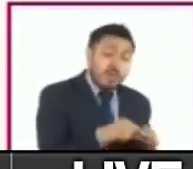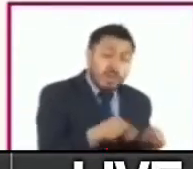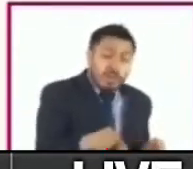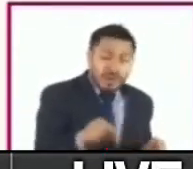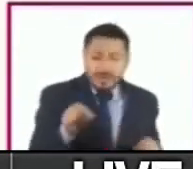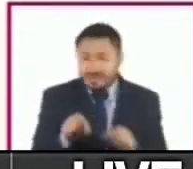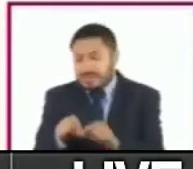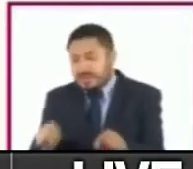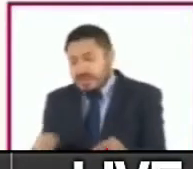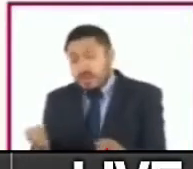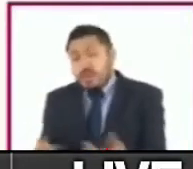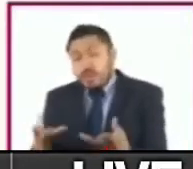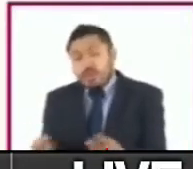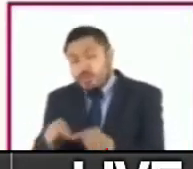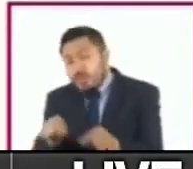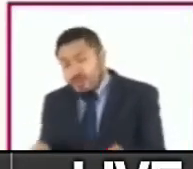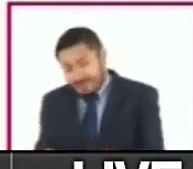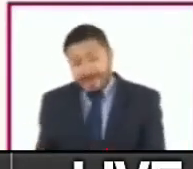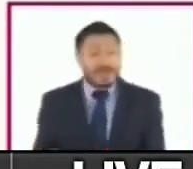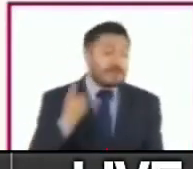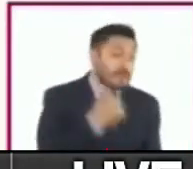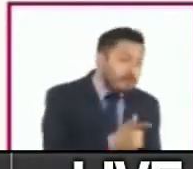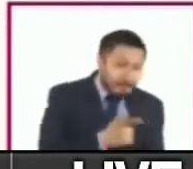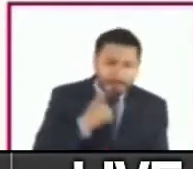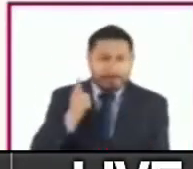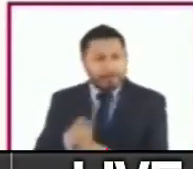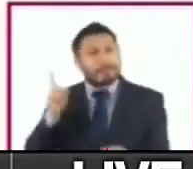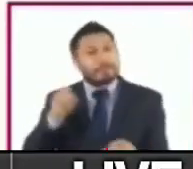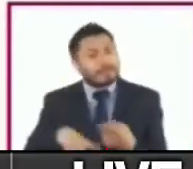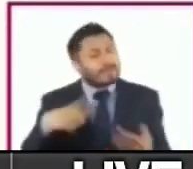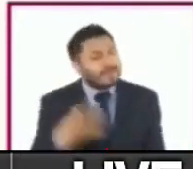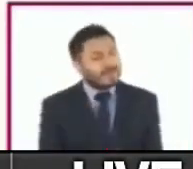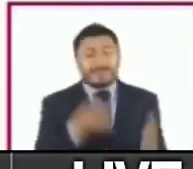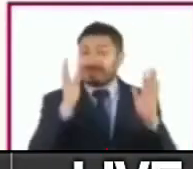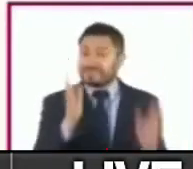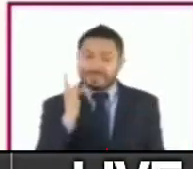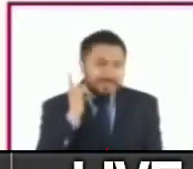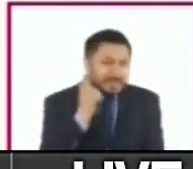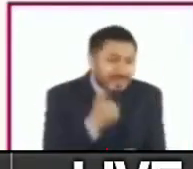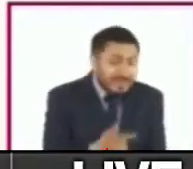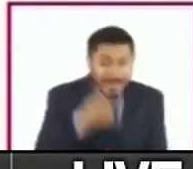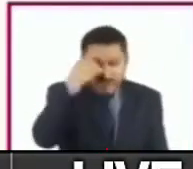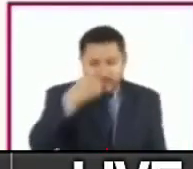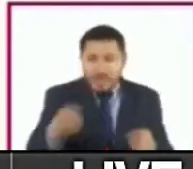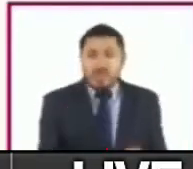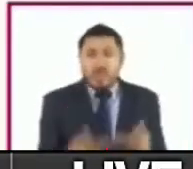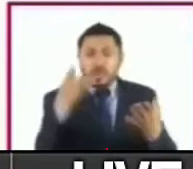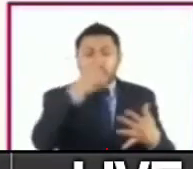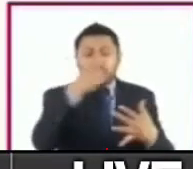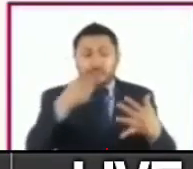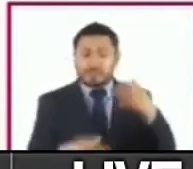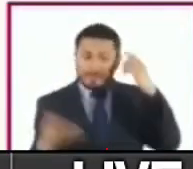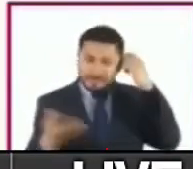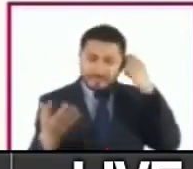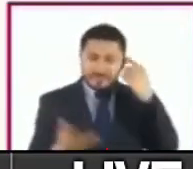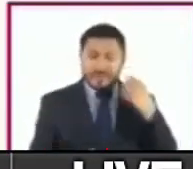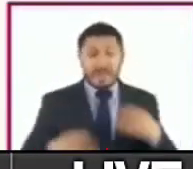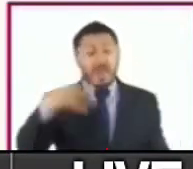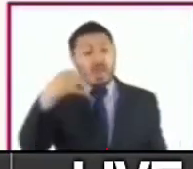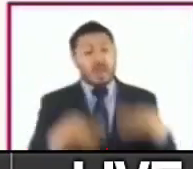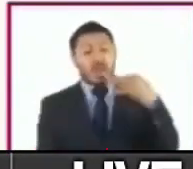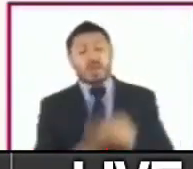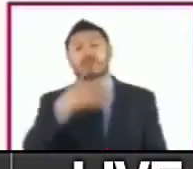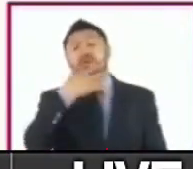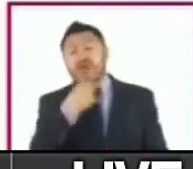así determina quién gana. Ahora, para saber cuántos puntos realizó, el juez toma la distancia entre la